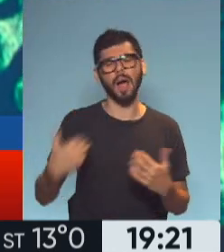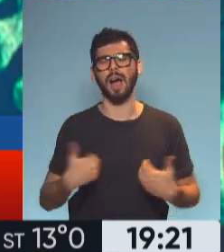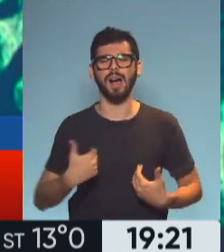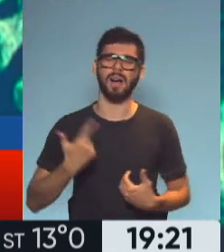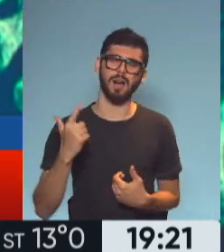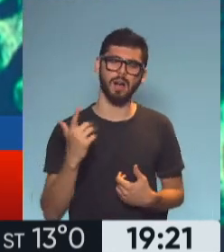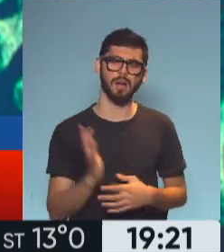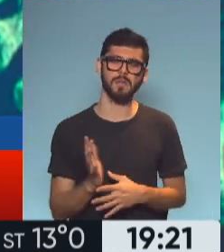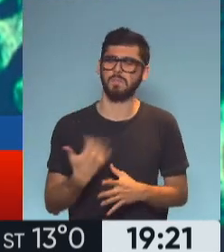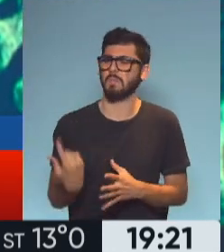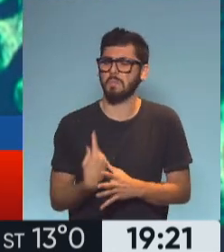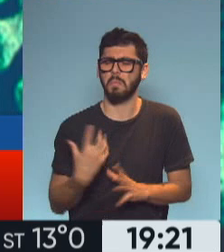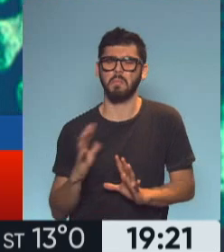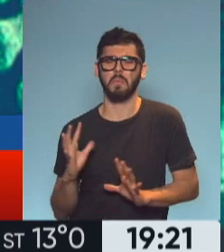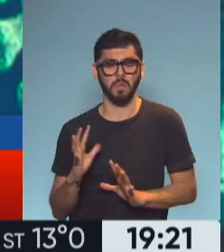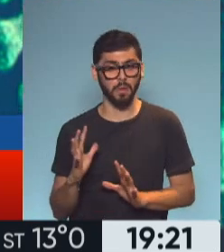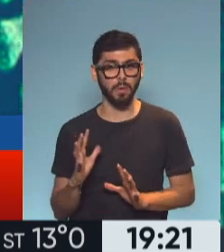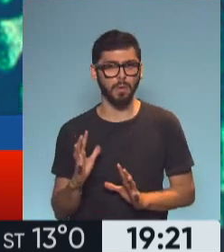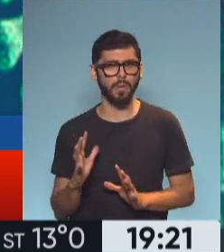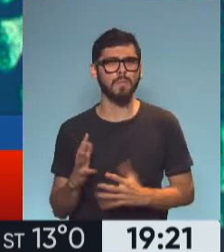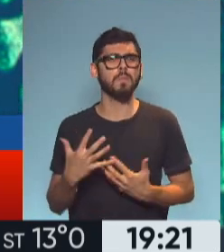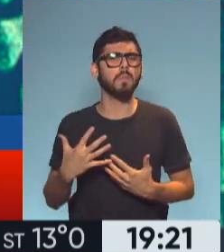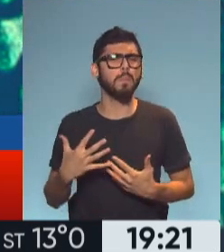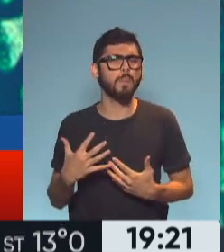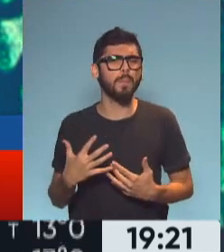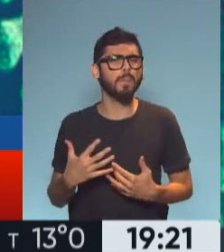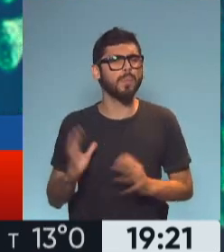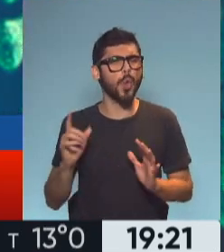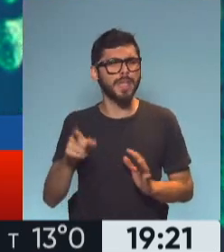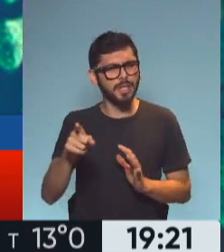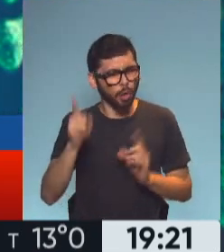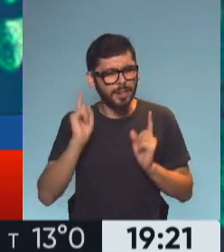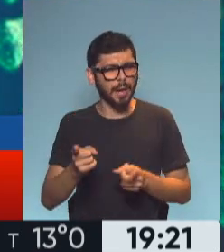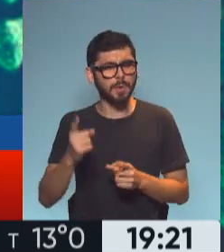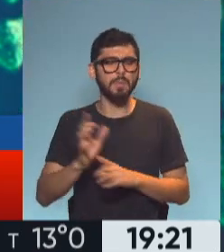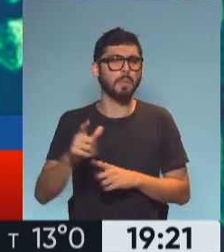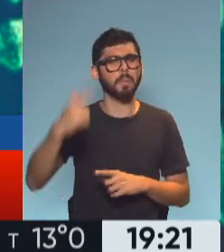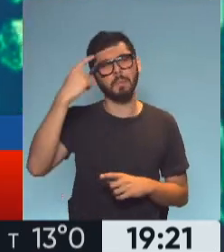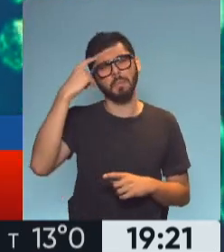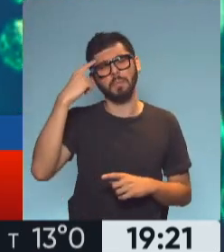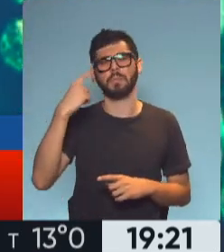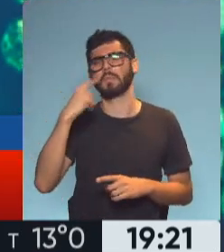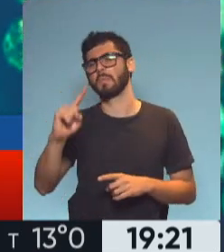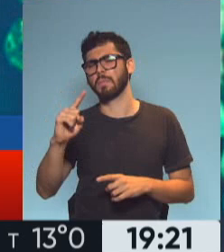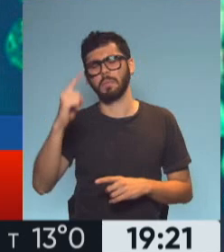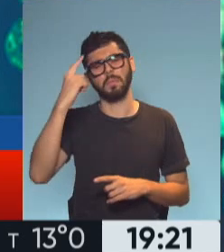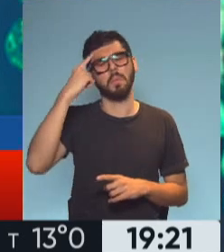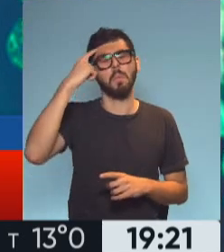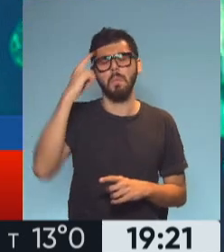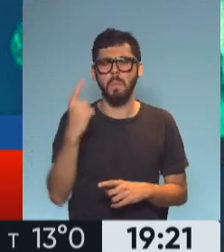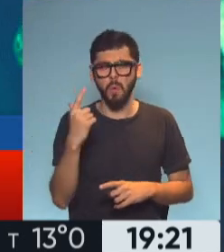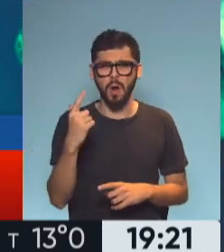cree que no le llega puede ser que haya bastante de eso también doctor ignorancia en conciencia yo creo que